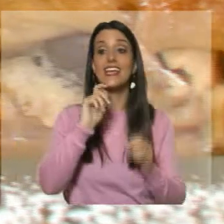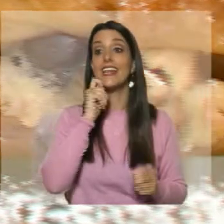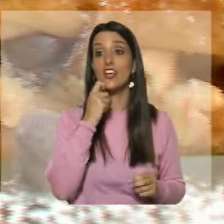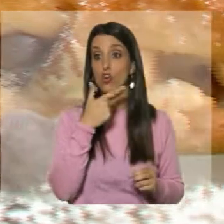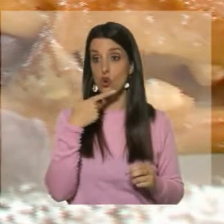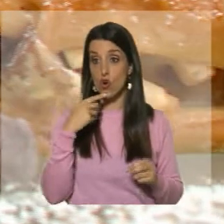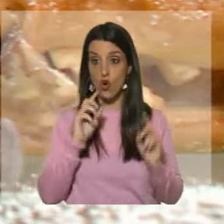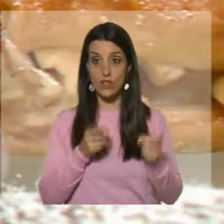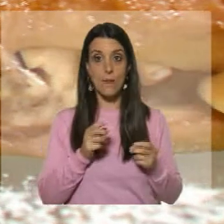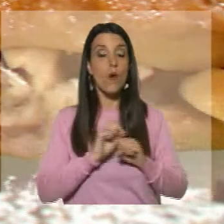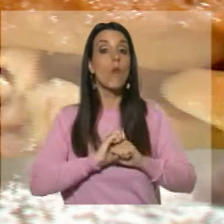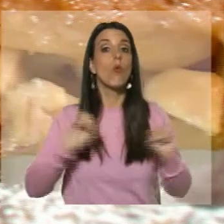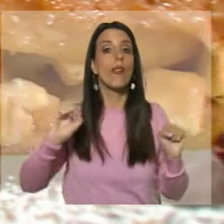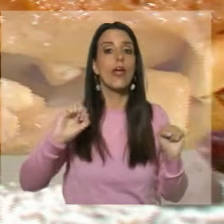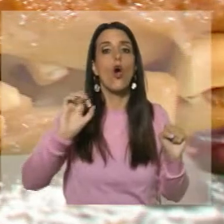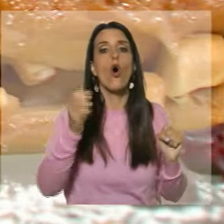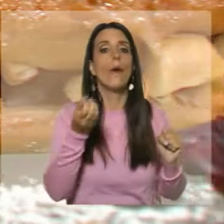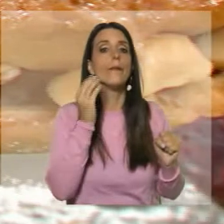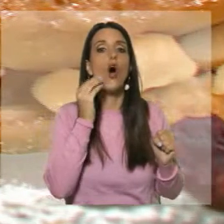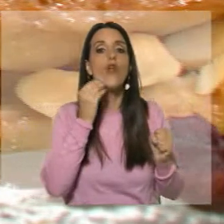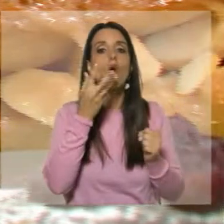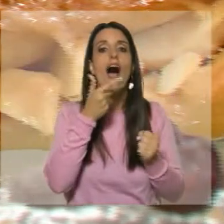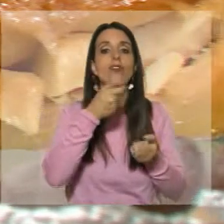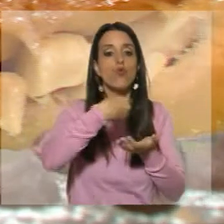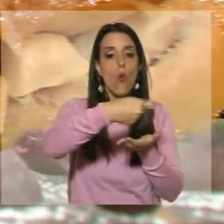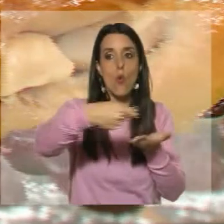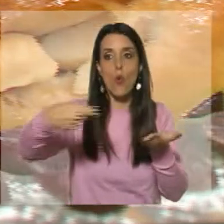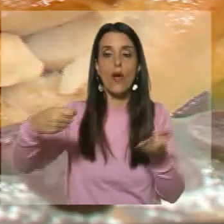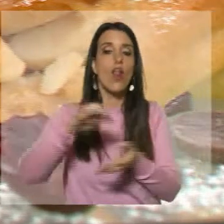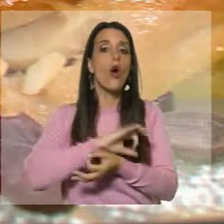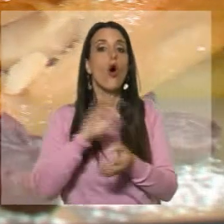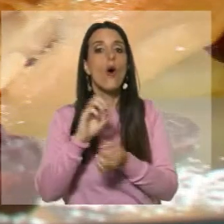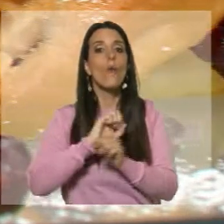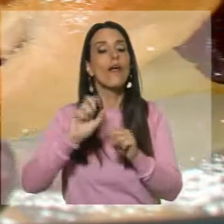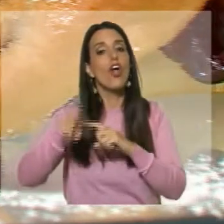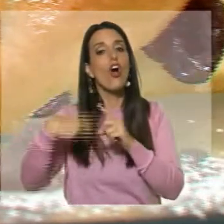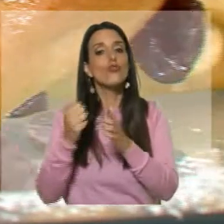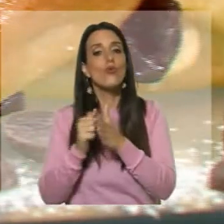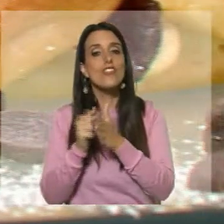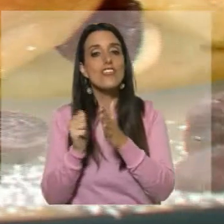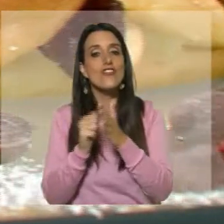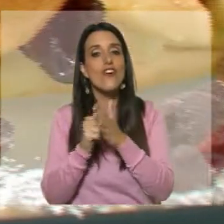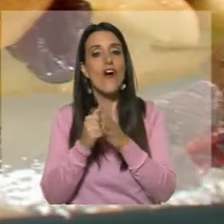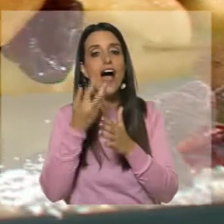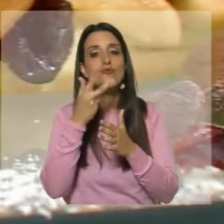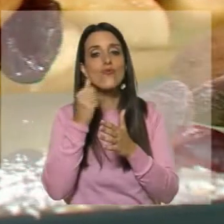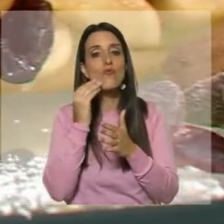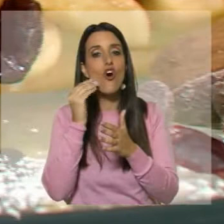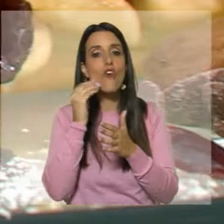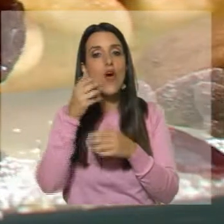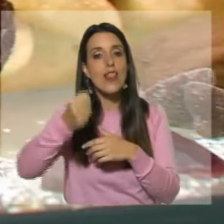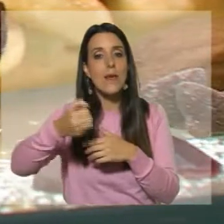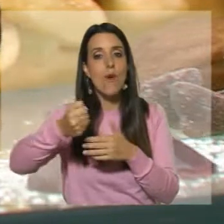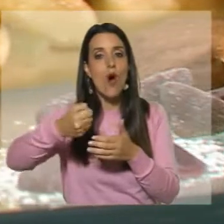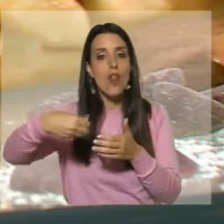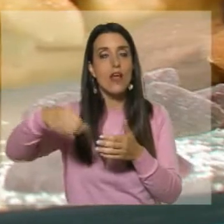el glaseadito. Totalmente. En vez de azúcar impalpable, le haces como los hilitos, ¿viste? Claro. Con el baño. Ah, claro, no le tiramos todo así. Exacto. Muy yo bien. Creo que si le